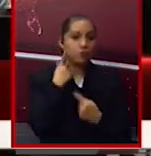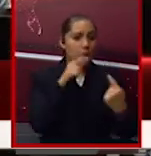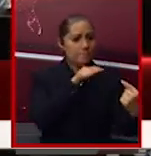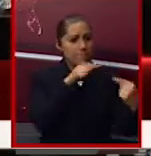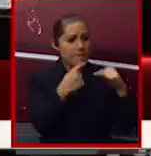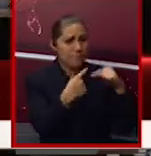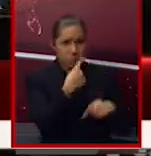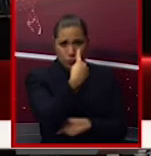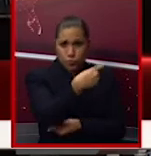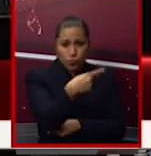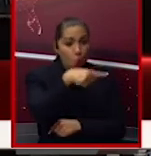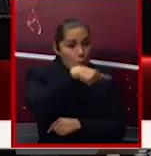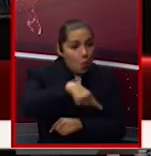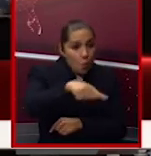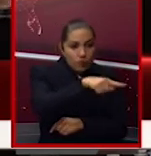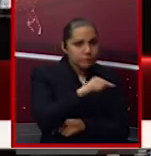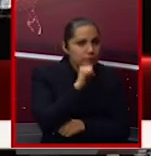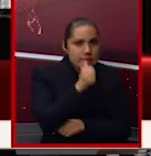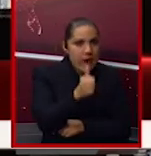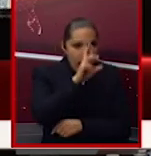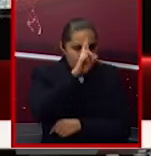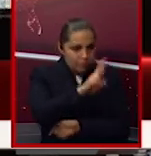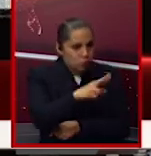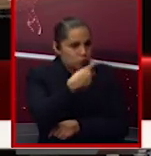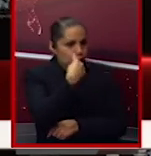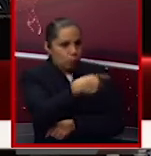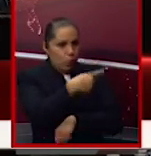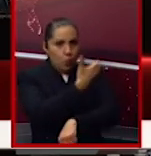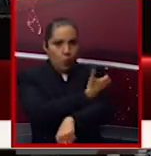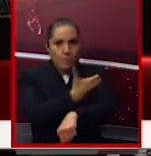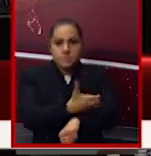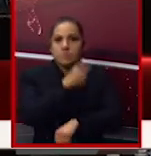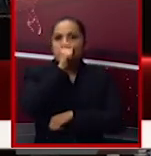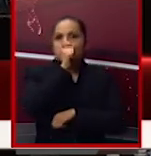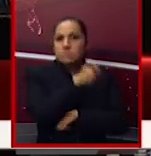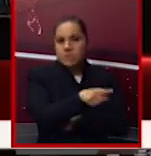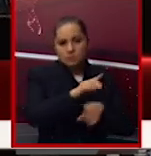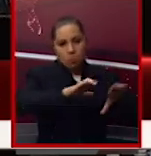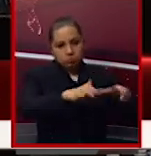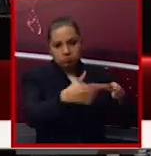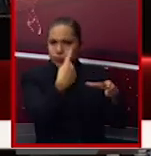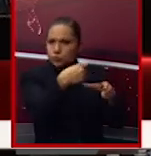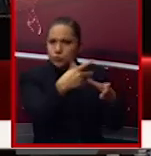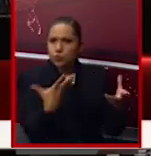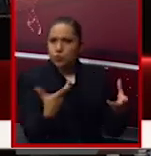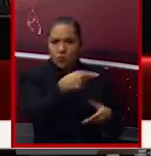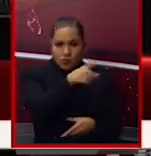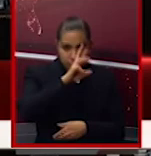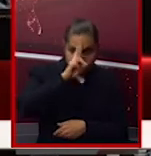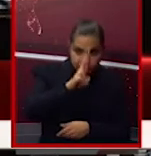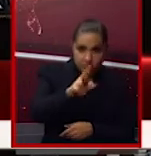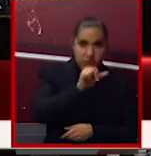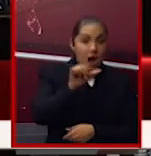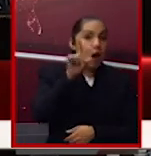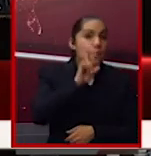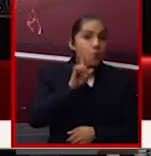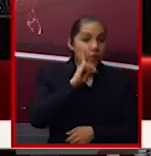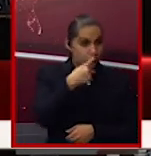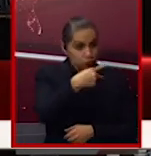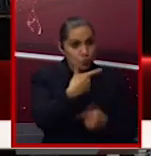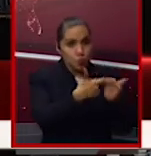han respetado ni a sus propios compañeros, porque no han respetado ni a las mujeres de su bancada.